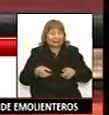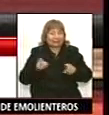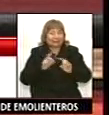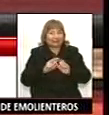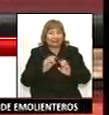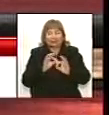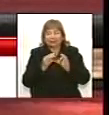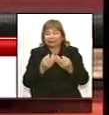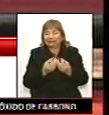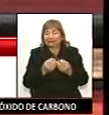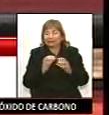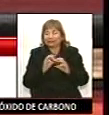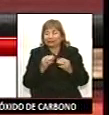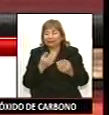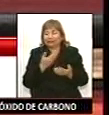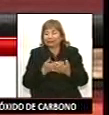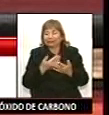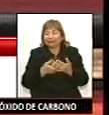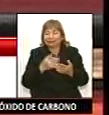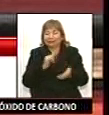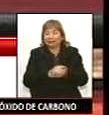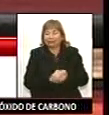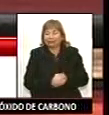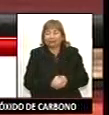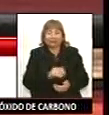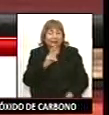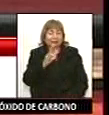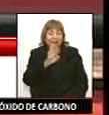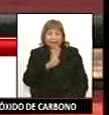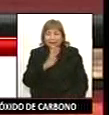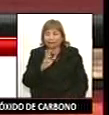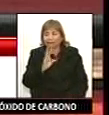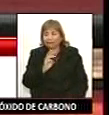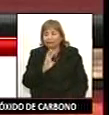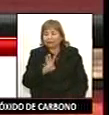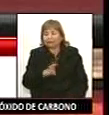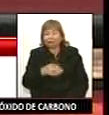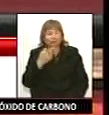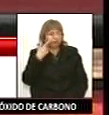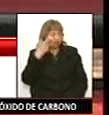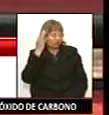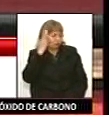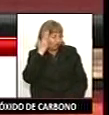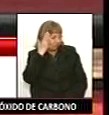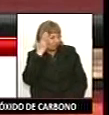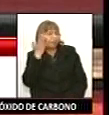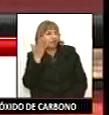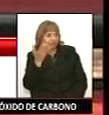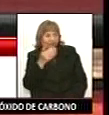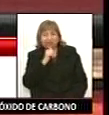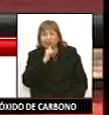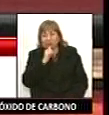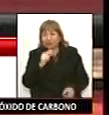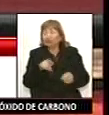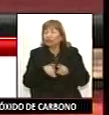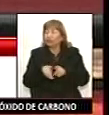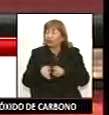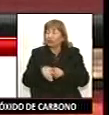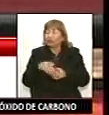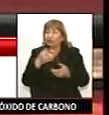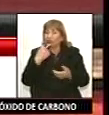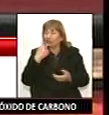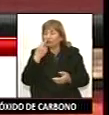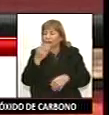Grupo Familiar, en el marco de la Ley 3364 que muchos conocemos. Asimismo, quiero llamar la